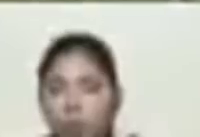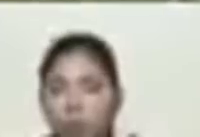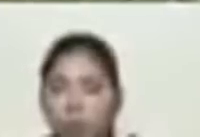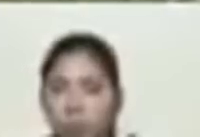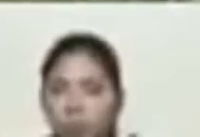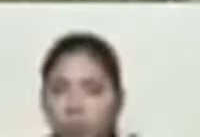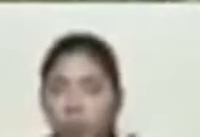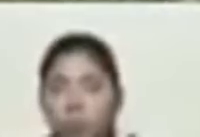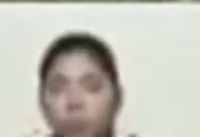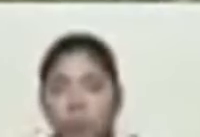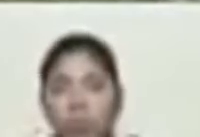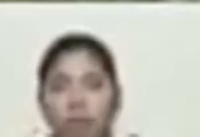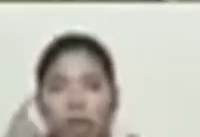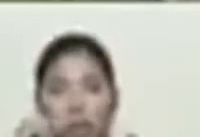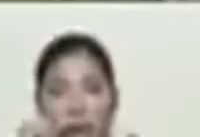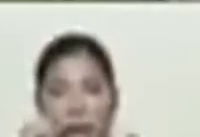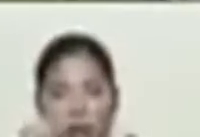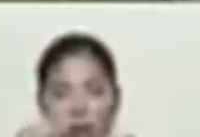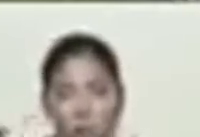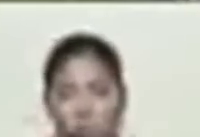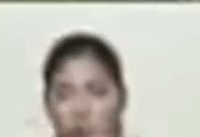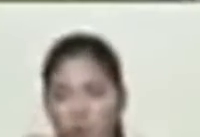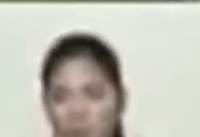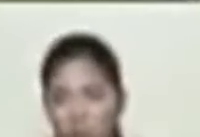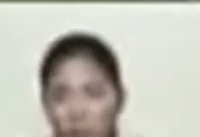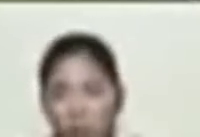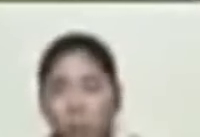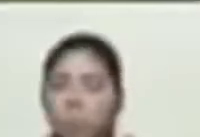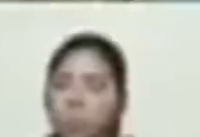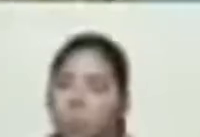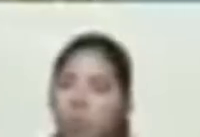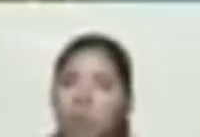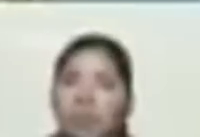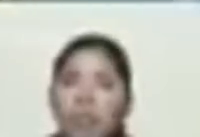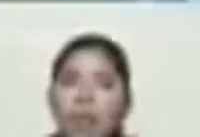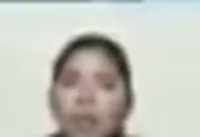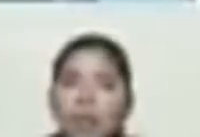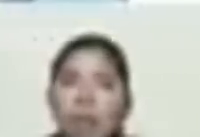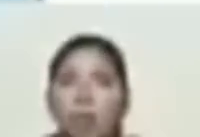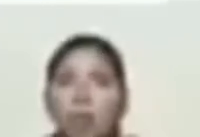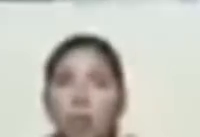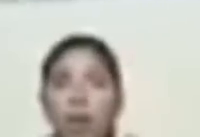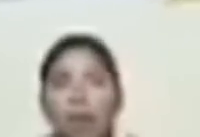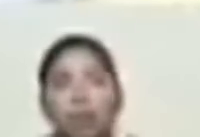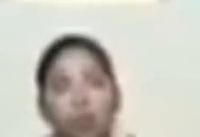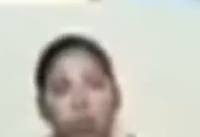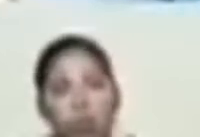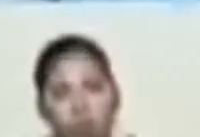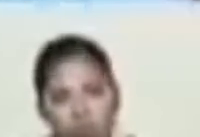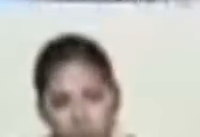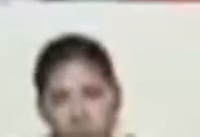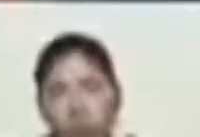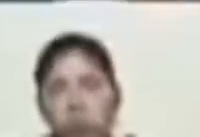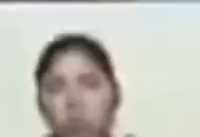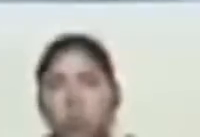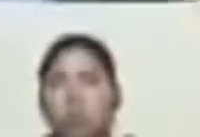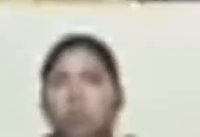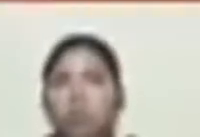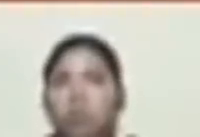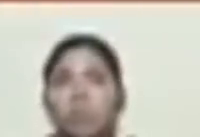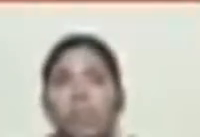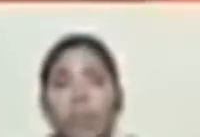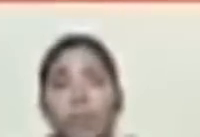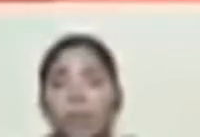bien mis amigos y en otra noticia bastante importante con lo que está pasando en el país de Venezuela presten mucha atención a todo eso porque el dictador de Venezuela está traicionando